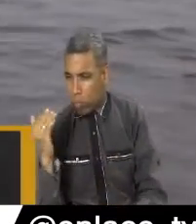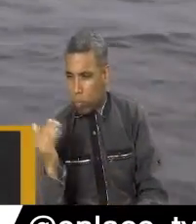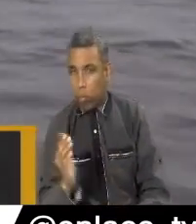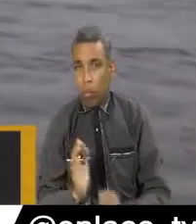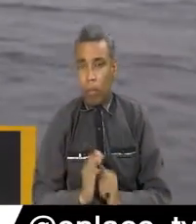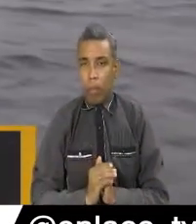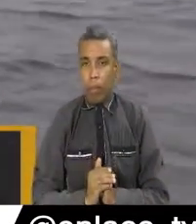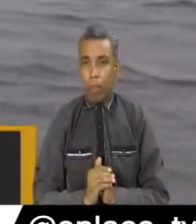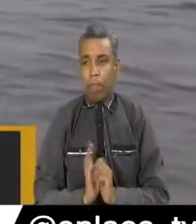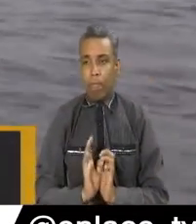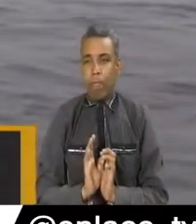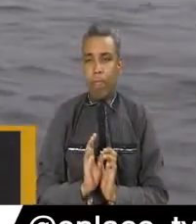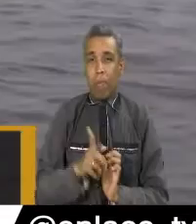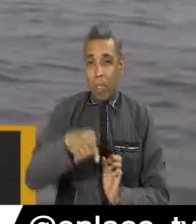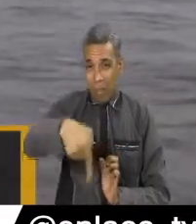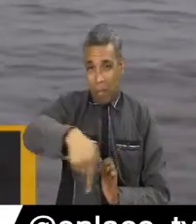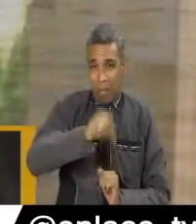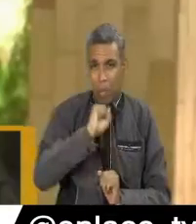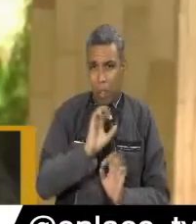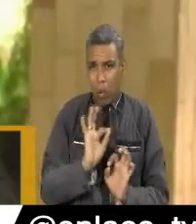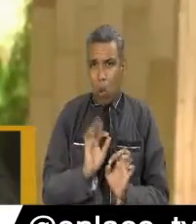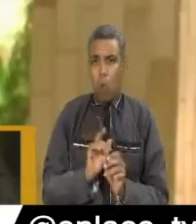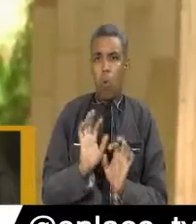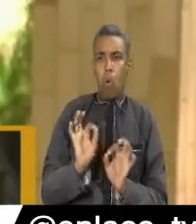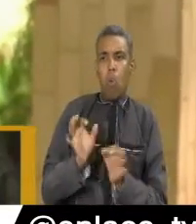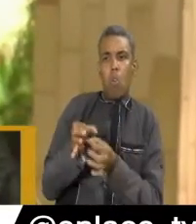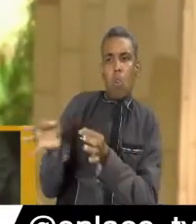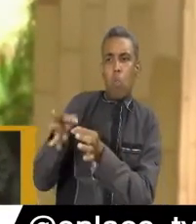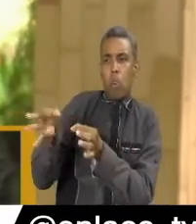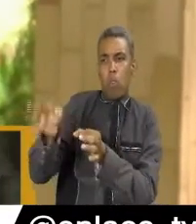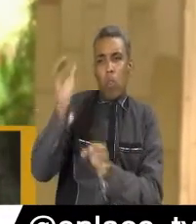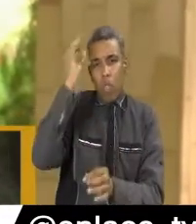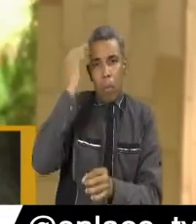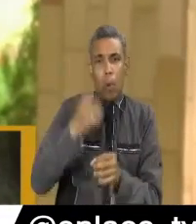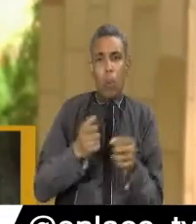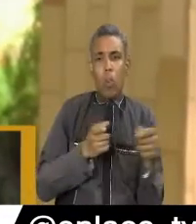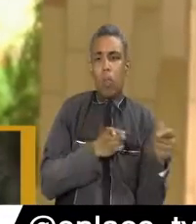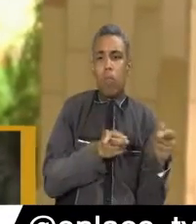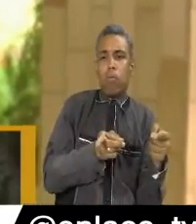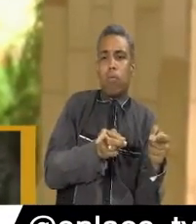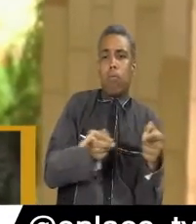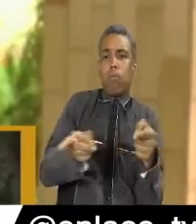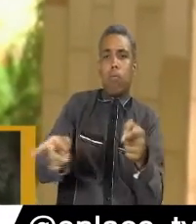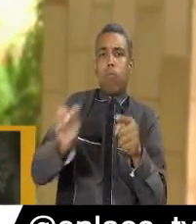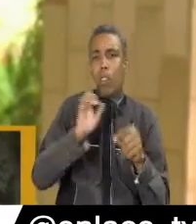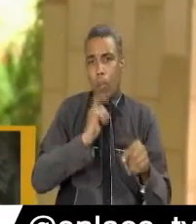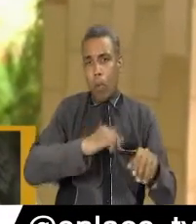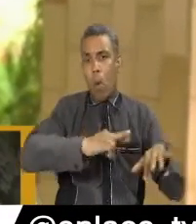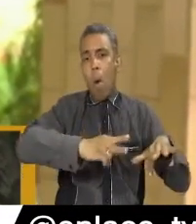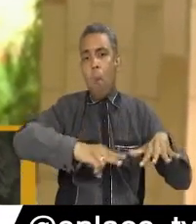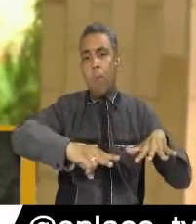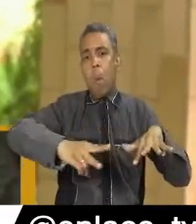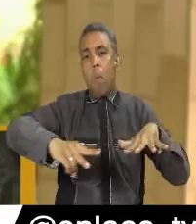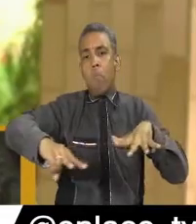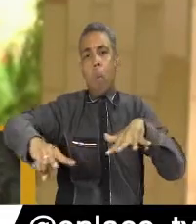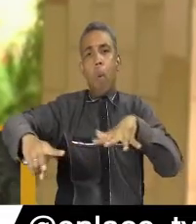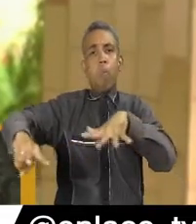otros municipios que vamos a ver cómo transcurre de acuerdo a la